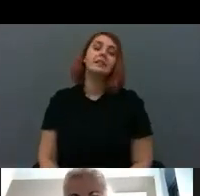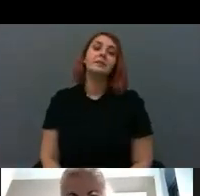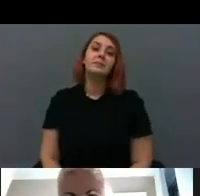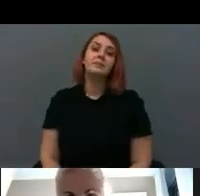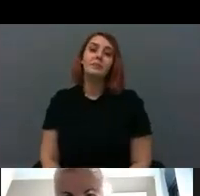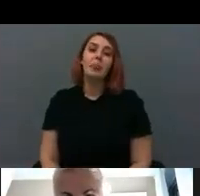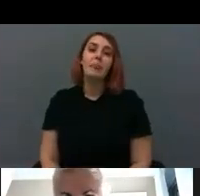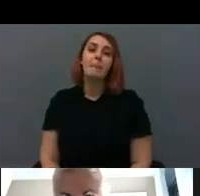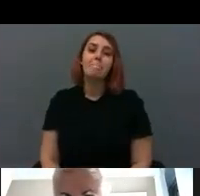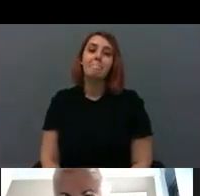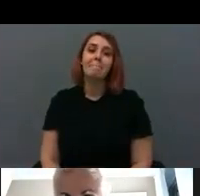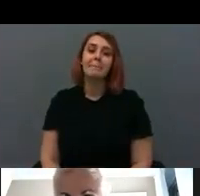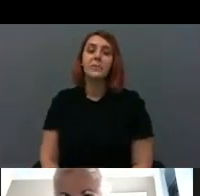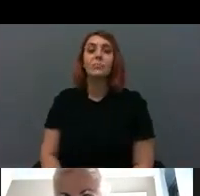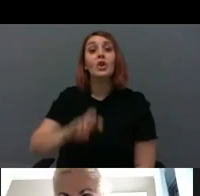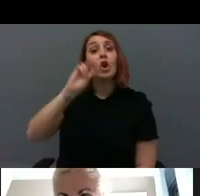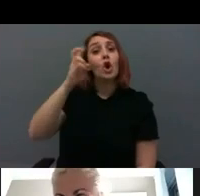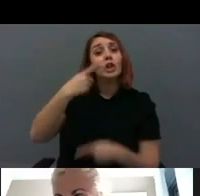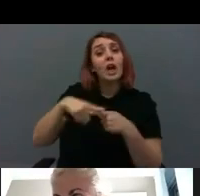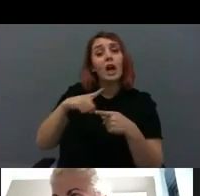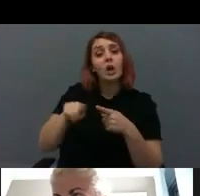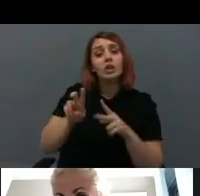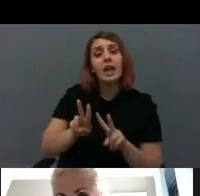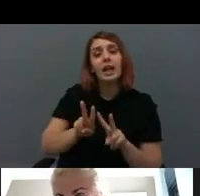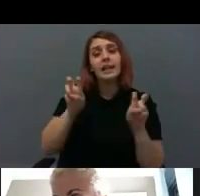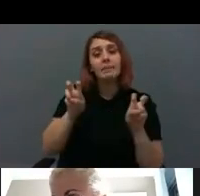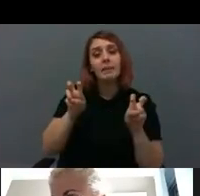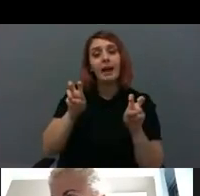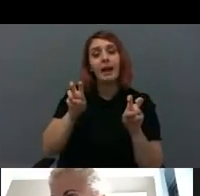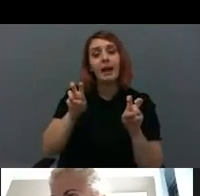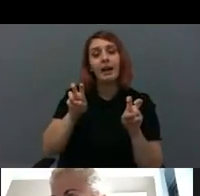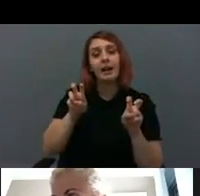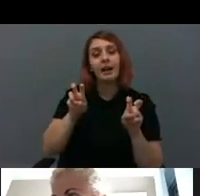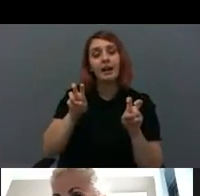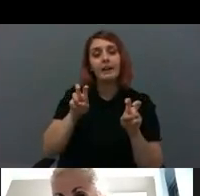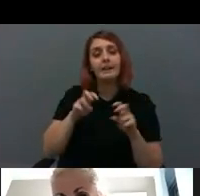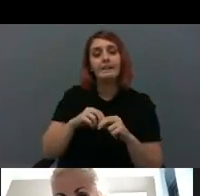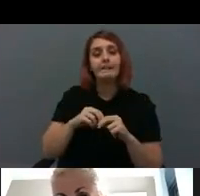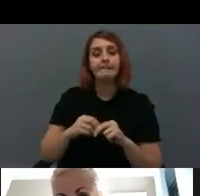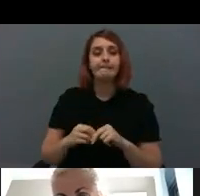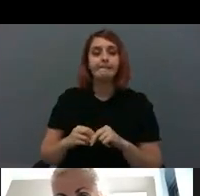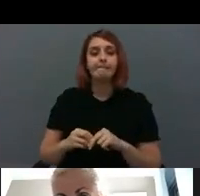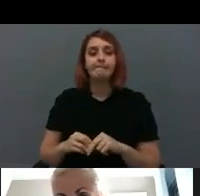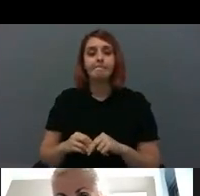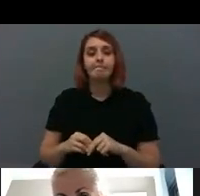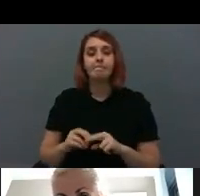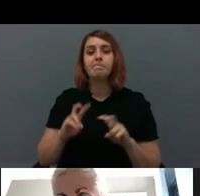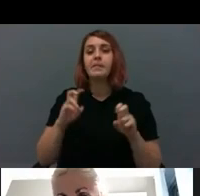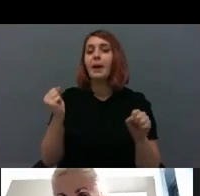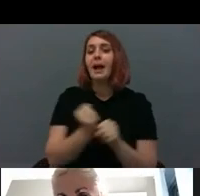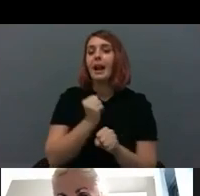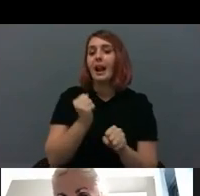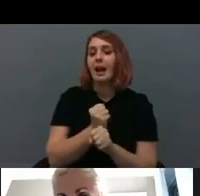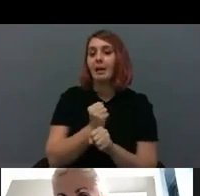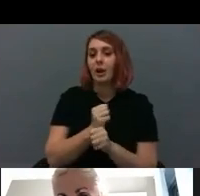Otra cuestión sobre la cuestión laboral de